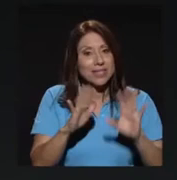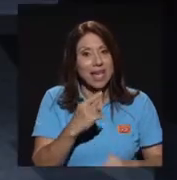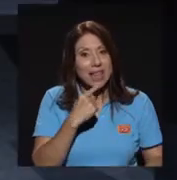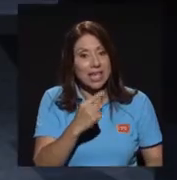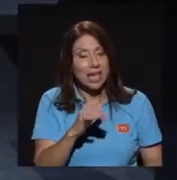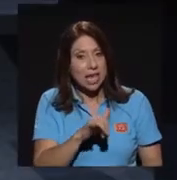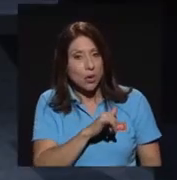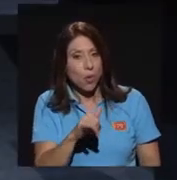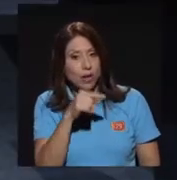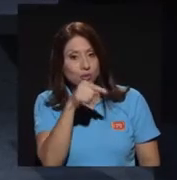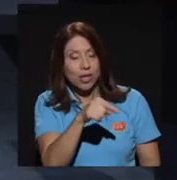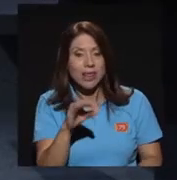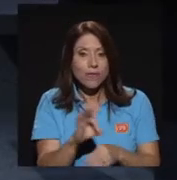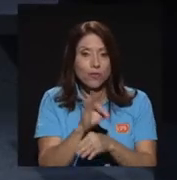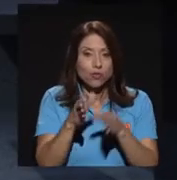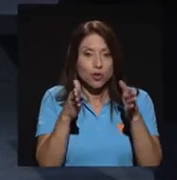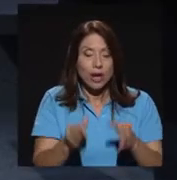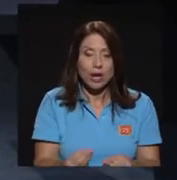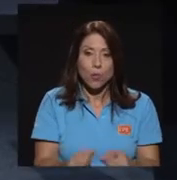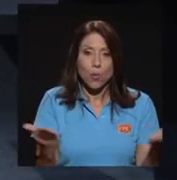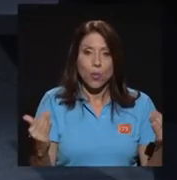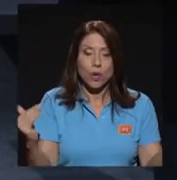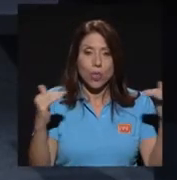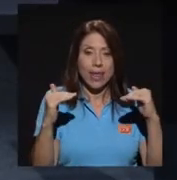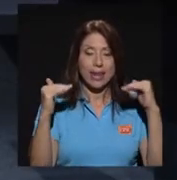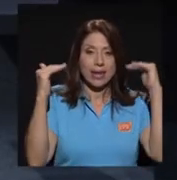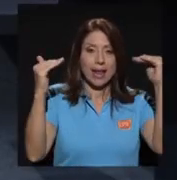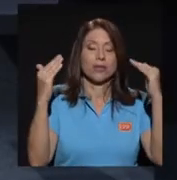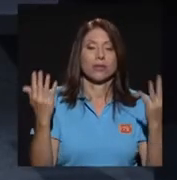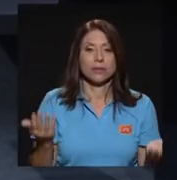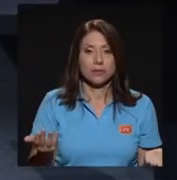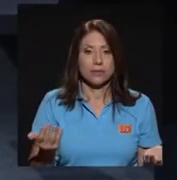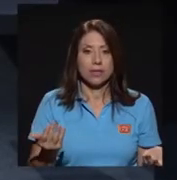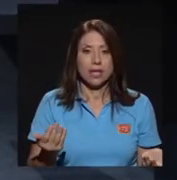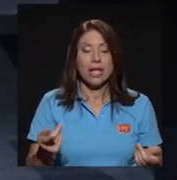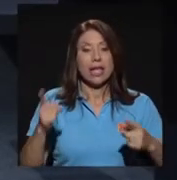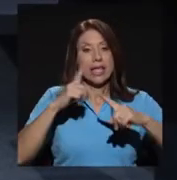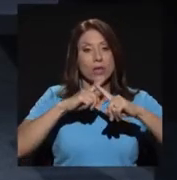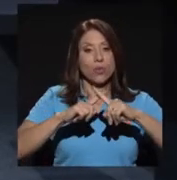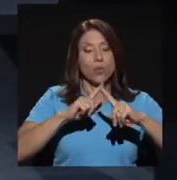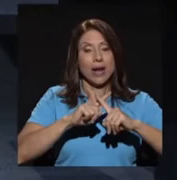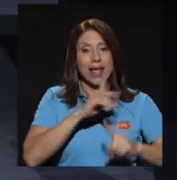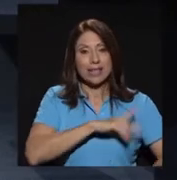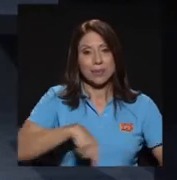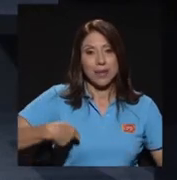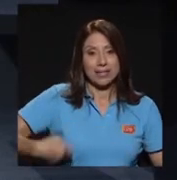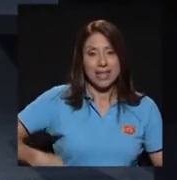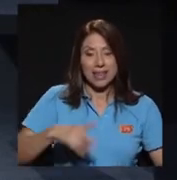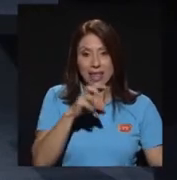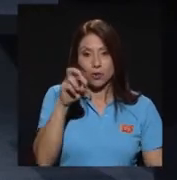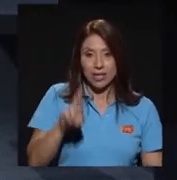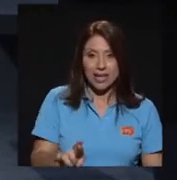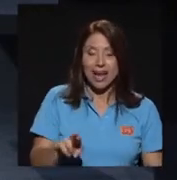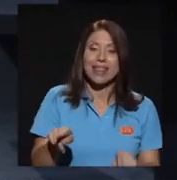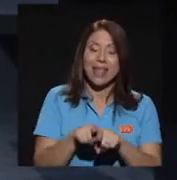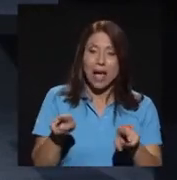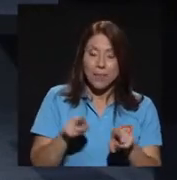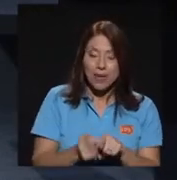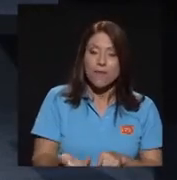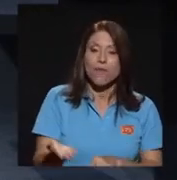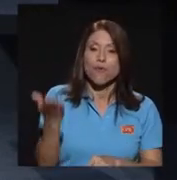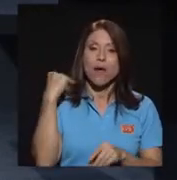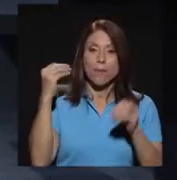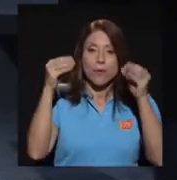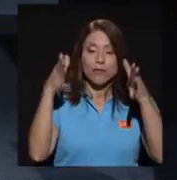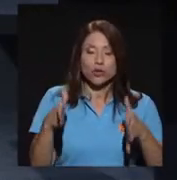que usted es funcionario público de alto nivel y un ex presidente de la república que también fue profesor mío los tres han